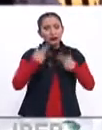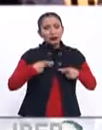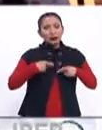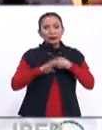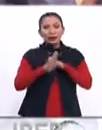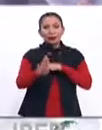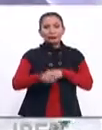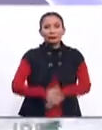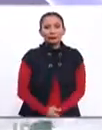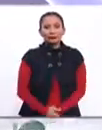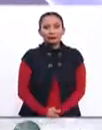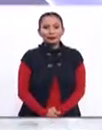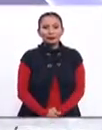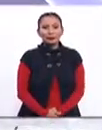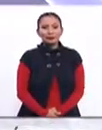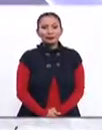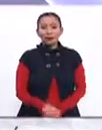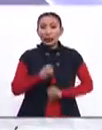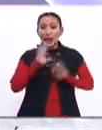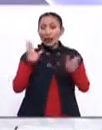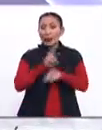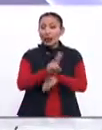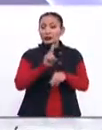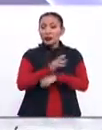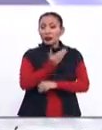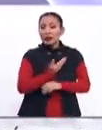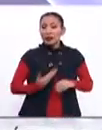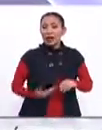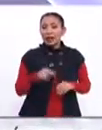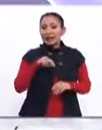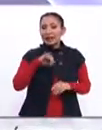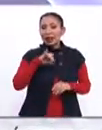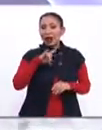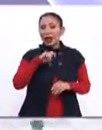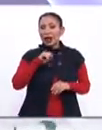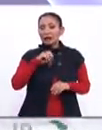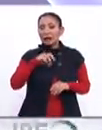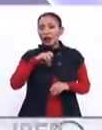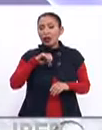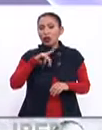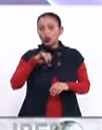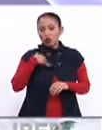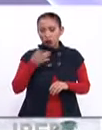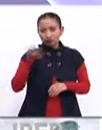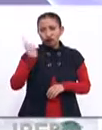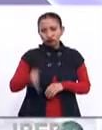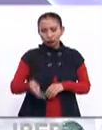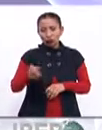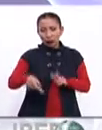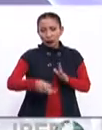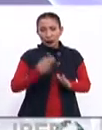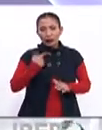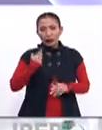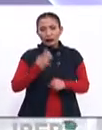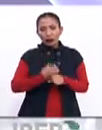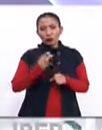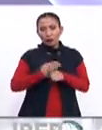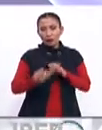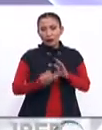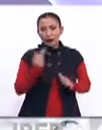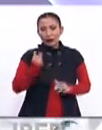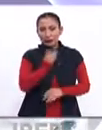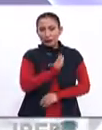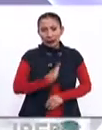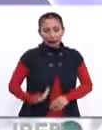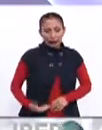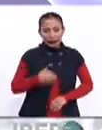migrantes. Así es, en Venezuela el presidente Nicolás Maduro juramentó ante el Tribunal Supremo de Justicia para asumir un segundo